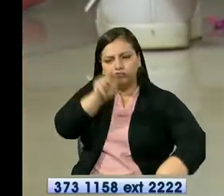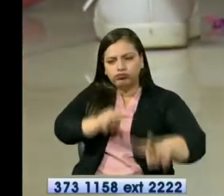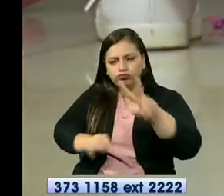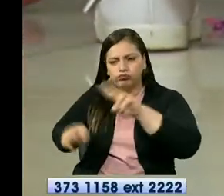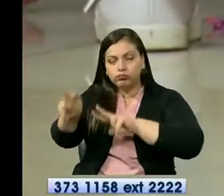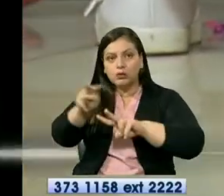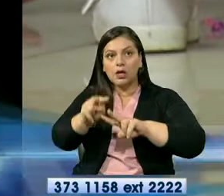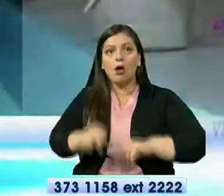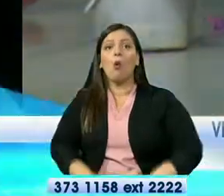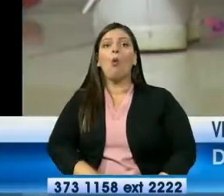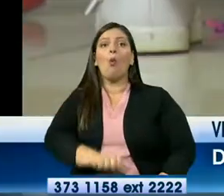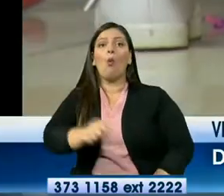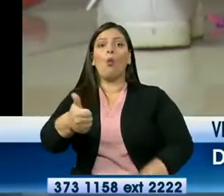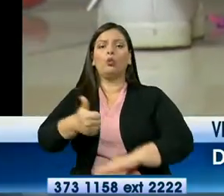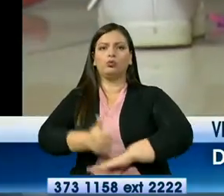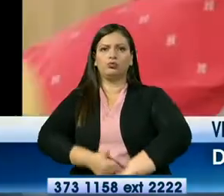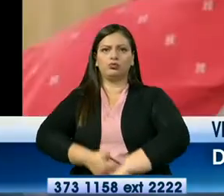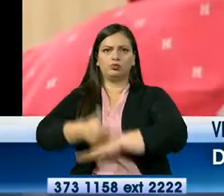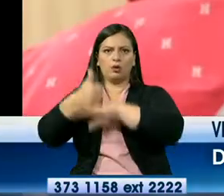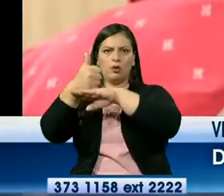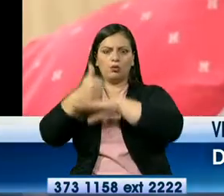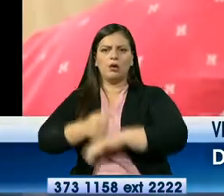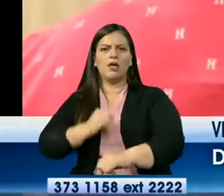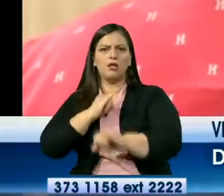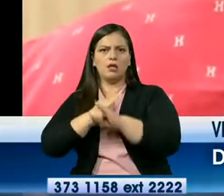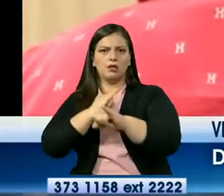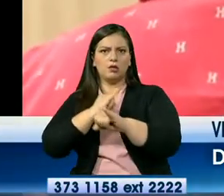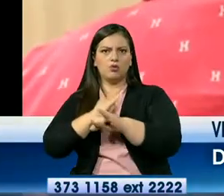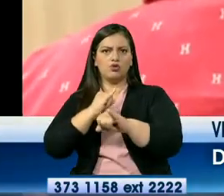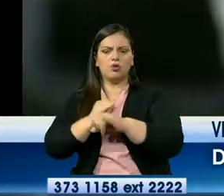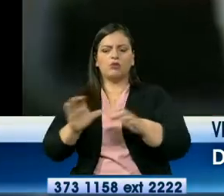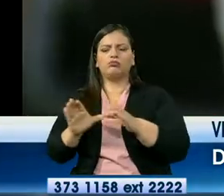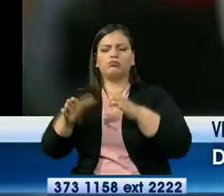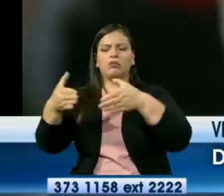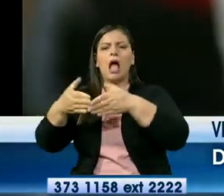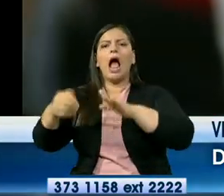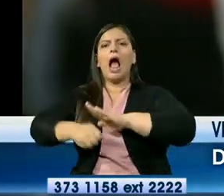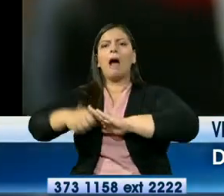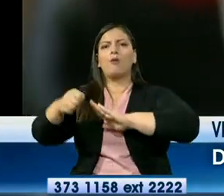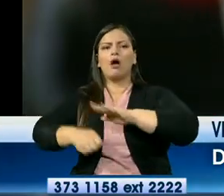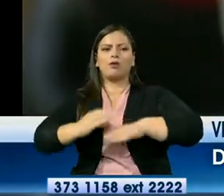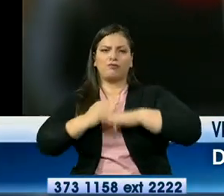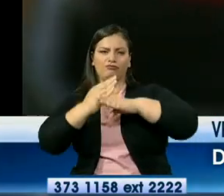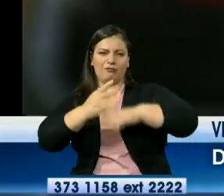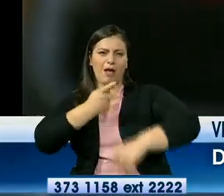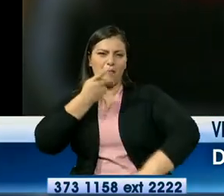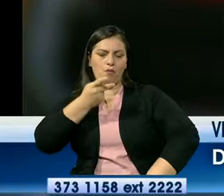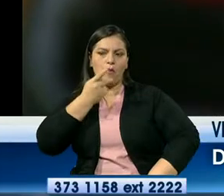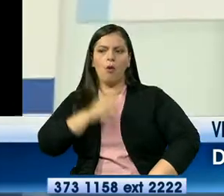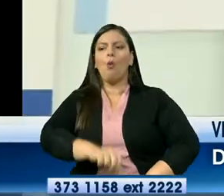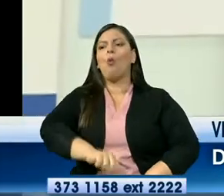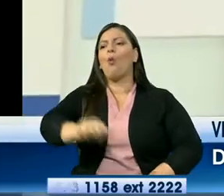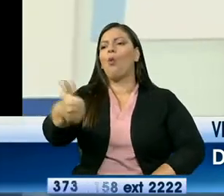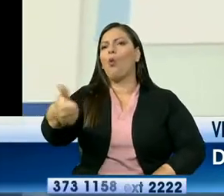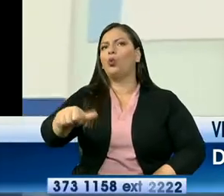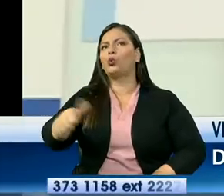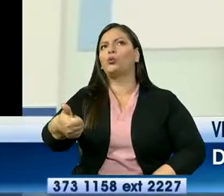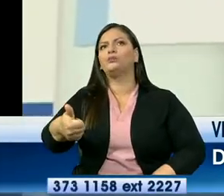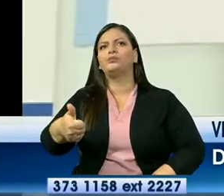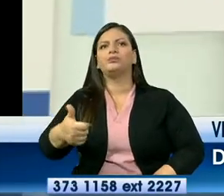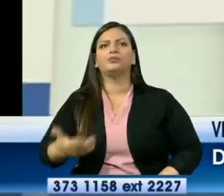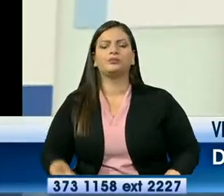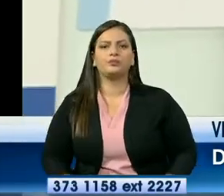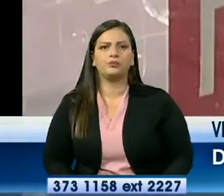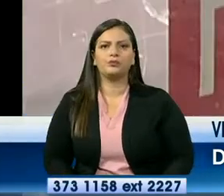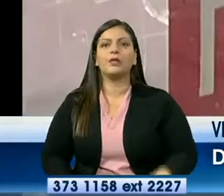Las víctimas y sobrevivientes, las madres de los niños violentados y usuarios en general del sistema de atención, protección